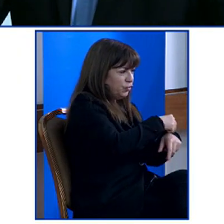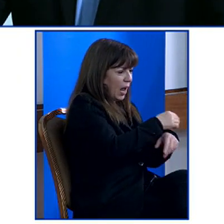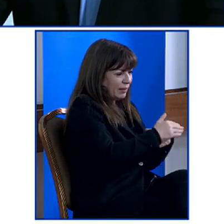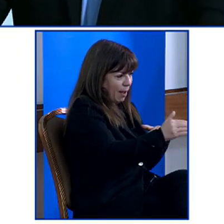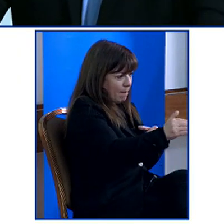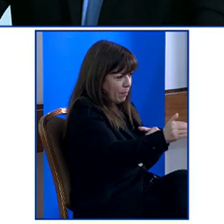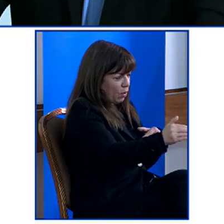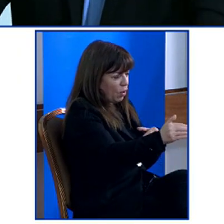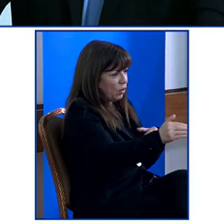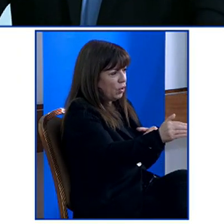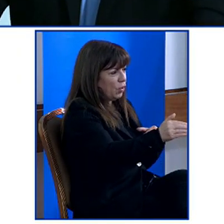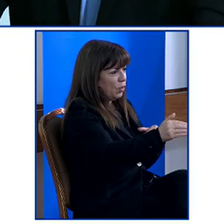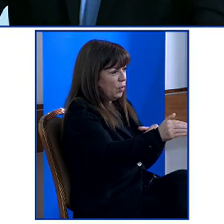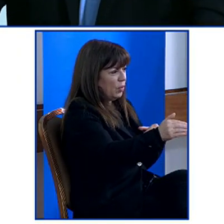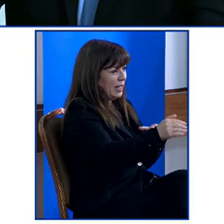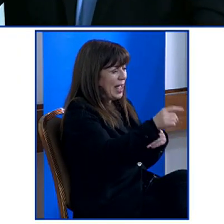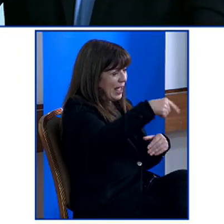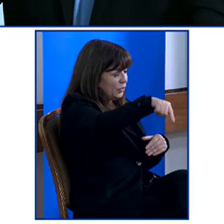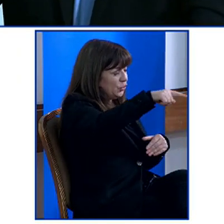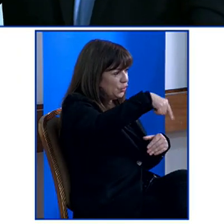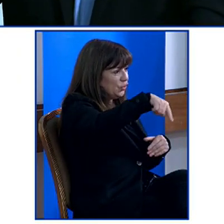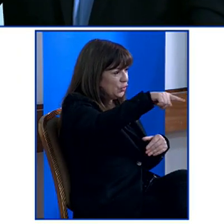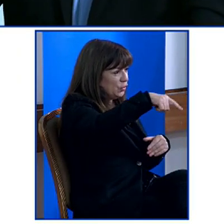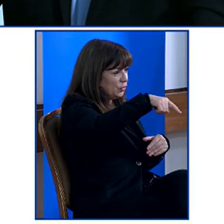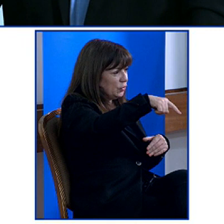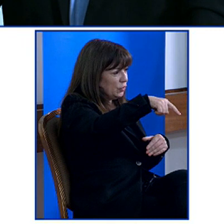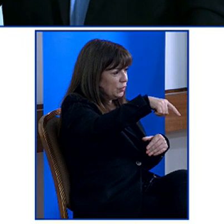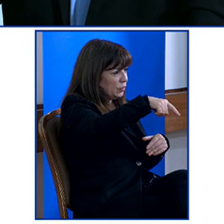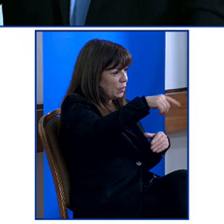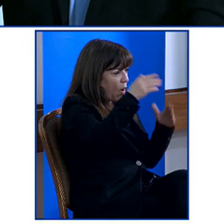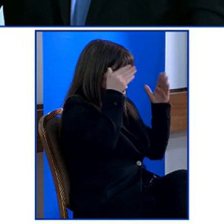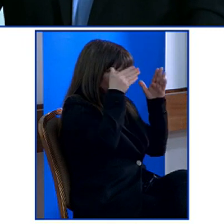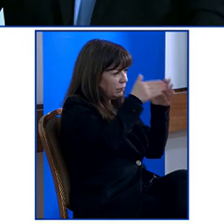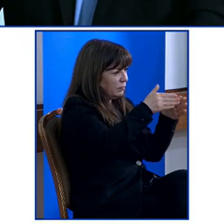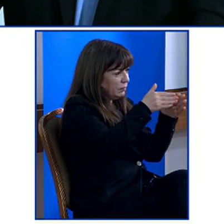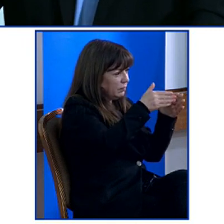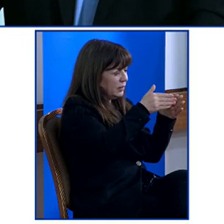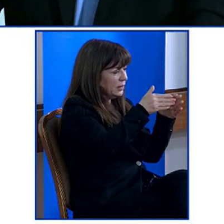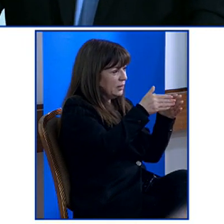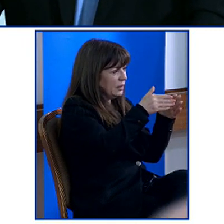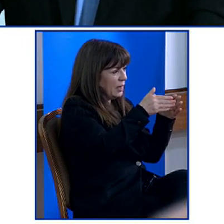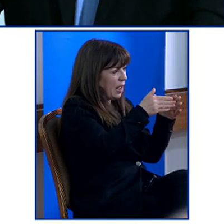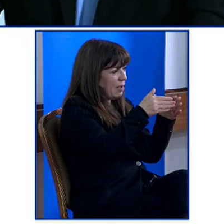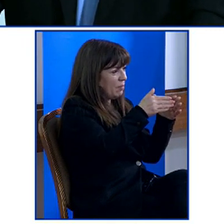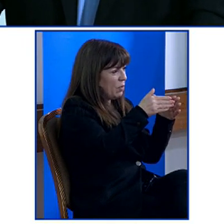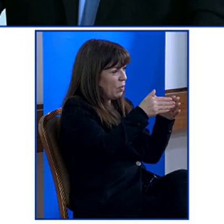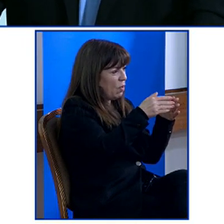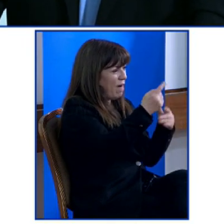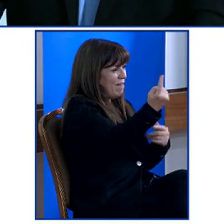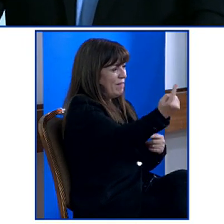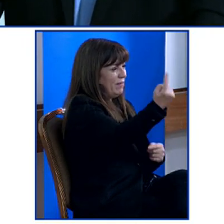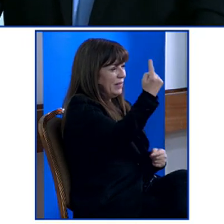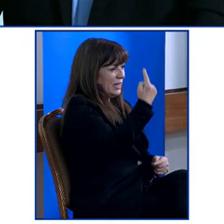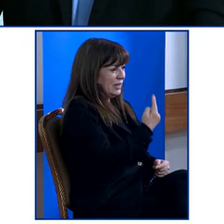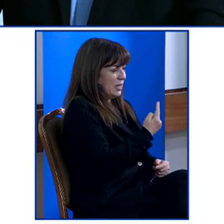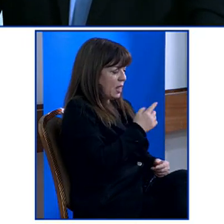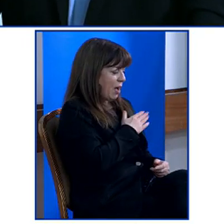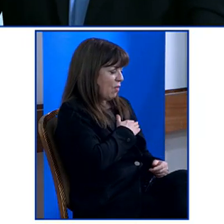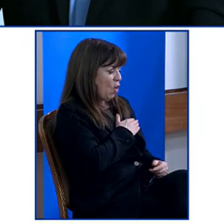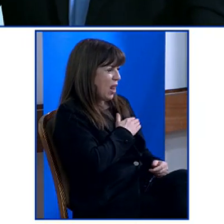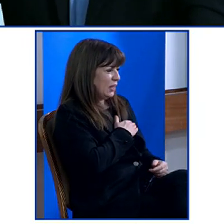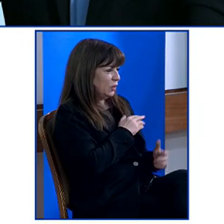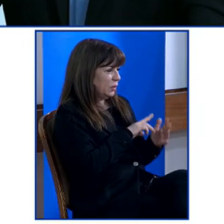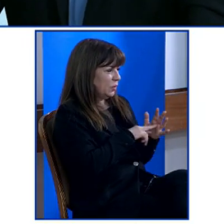Y de ellos nos concentramos en las visitas por causas